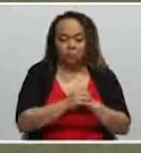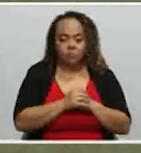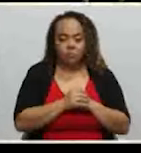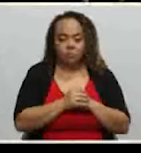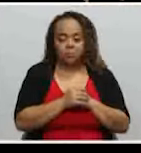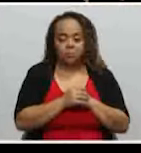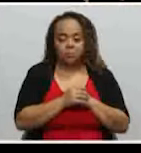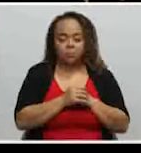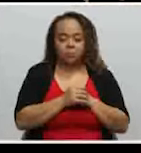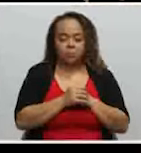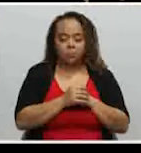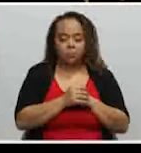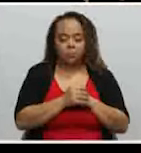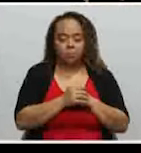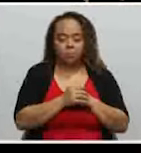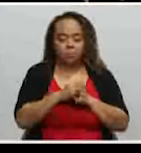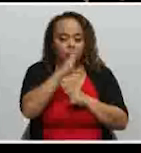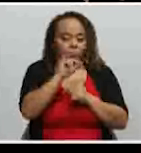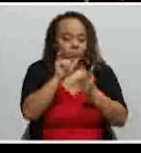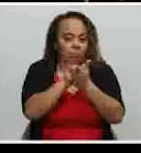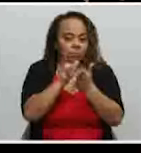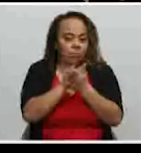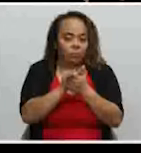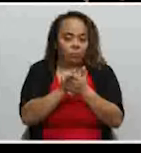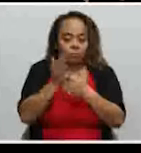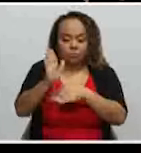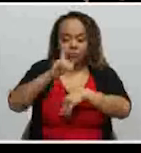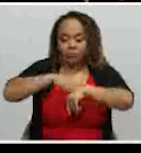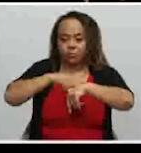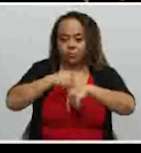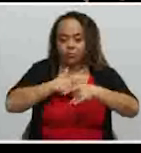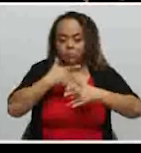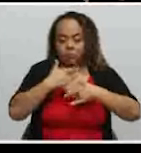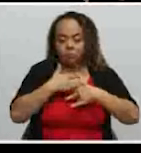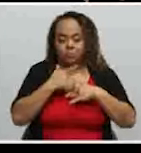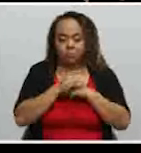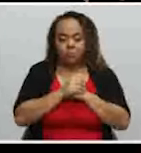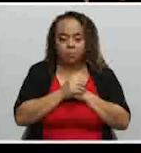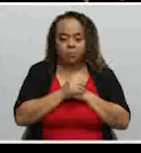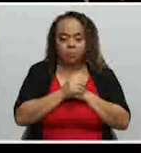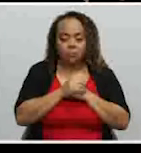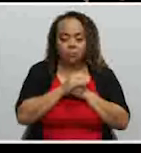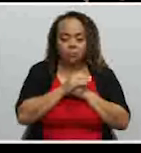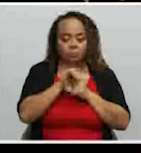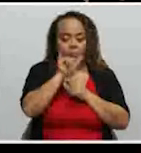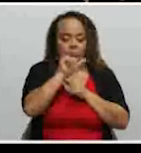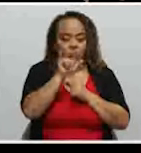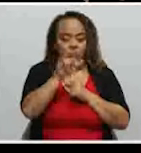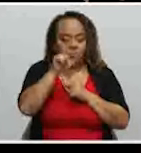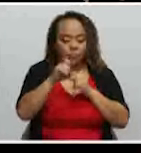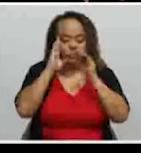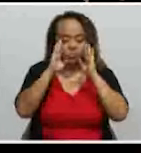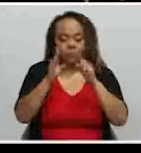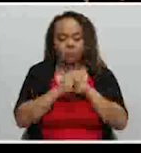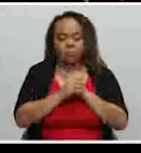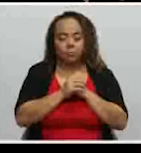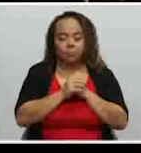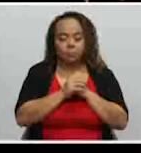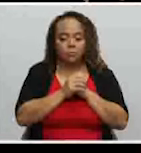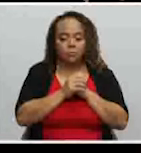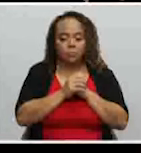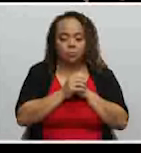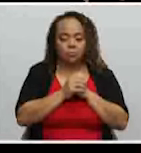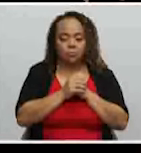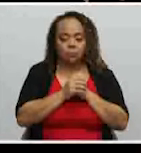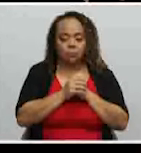también tiene un lado humano, ¿verdad? Que en su momento se sintió afectado y eso también hay que tomarlo en cuenta. De ahí